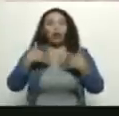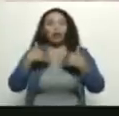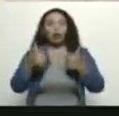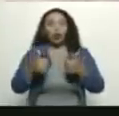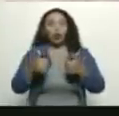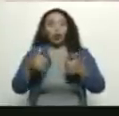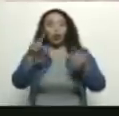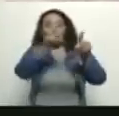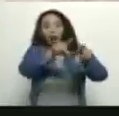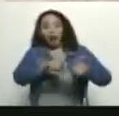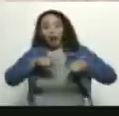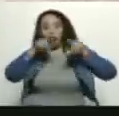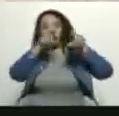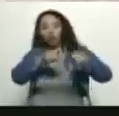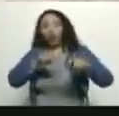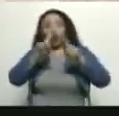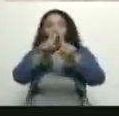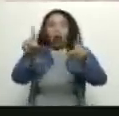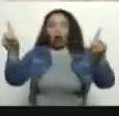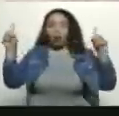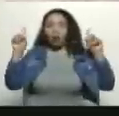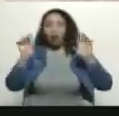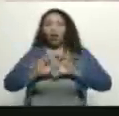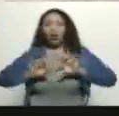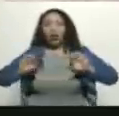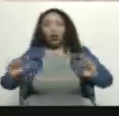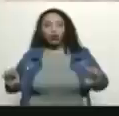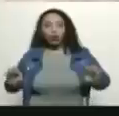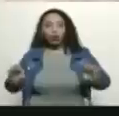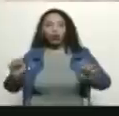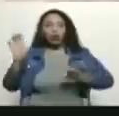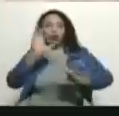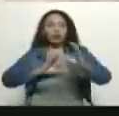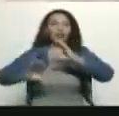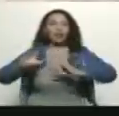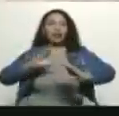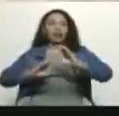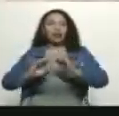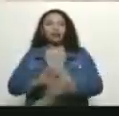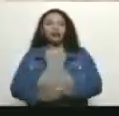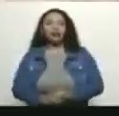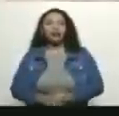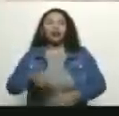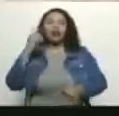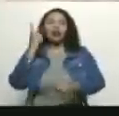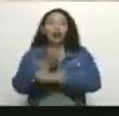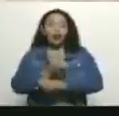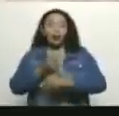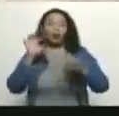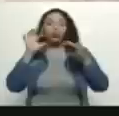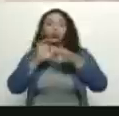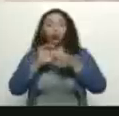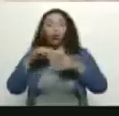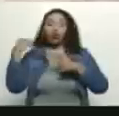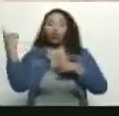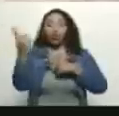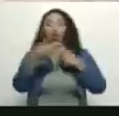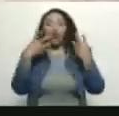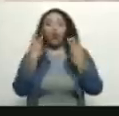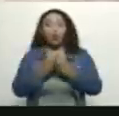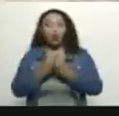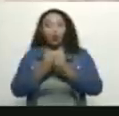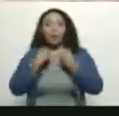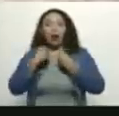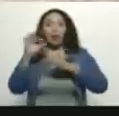la agricultura, el ambiente, la educación y la ciencia. Debemos estar unidos y prepararnos para hacer frente a las